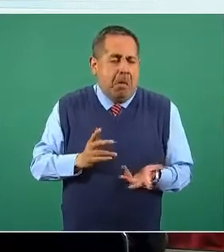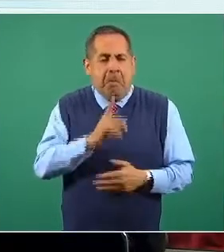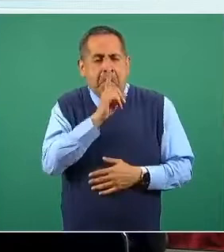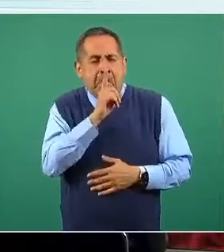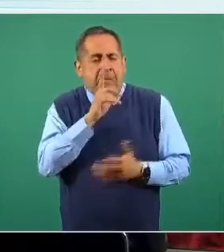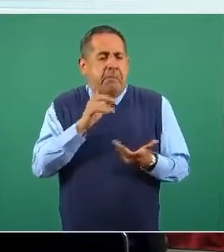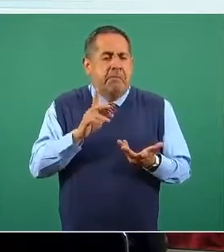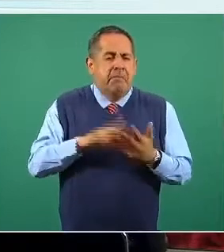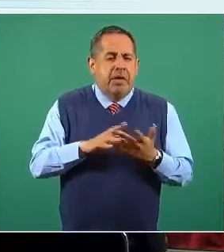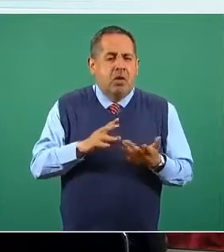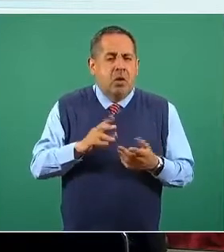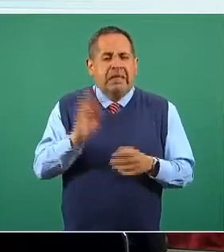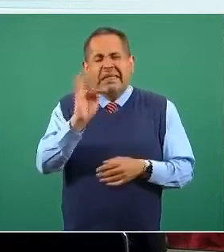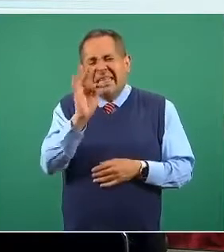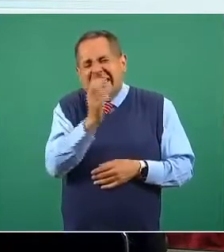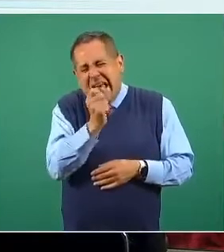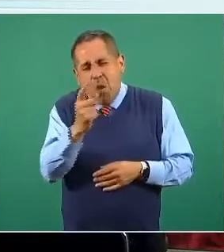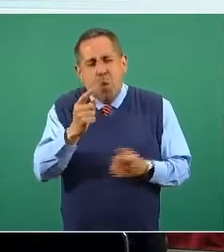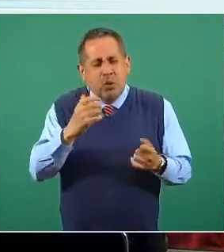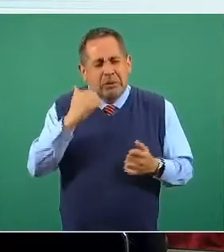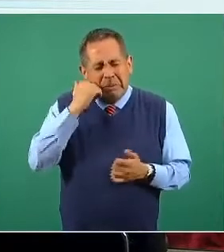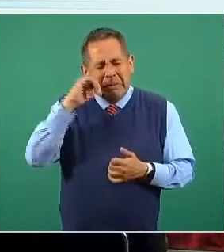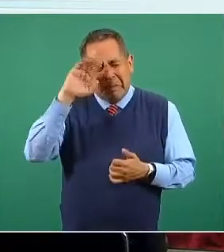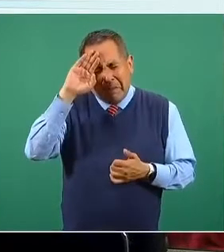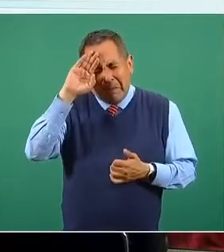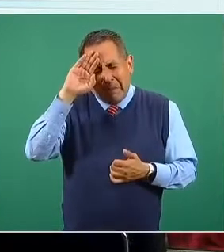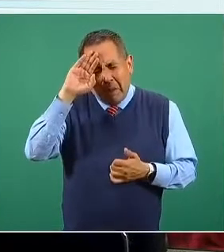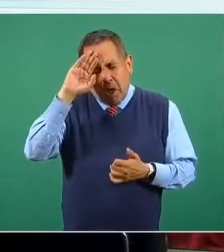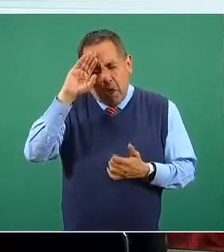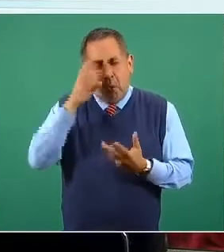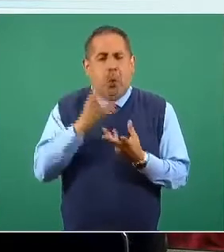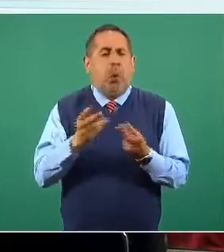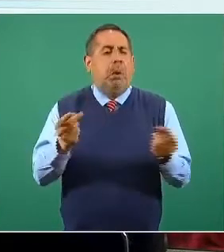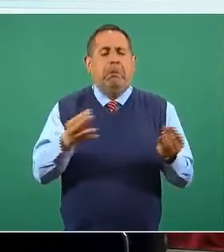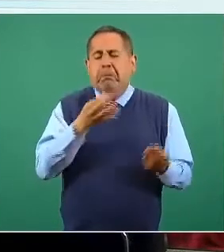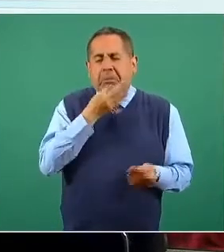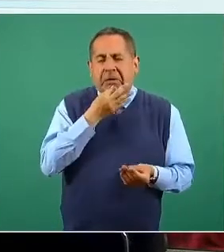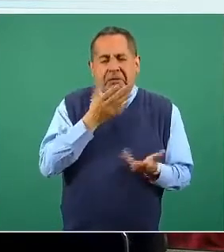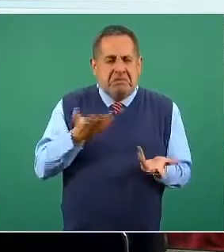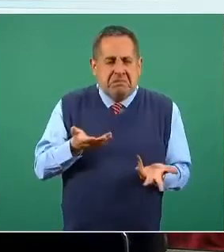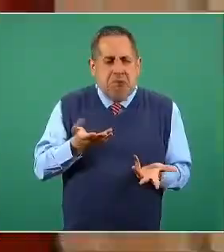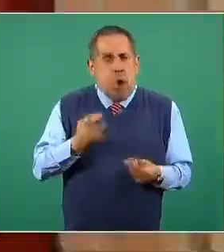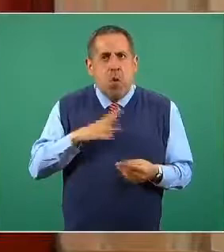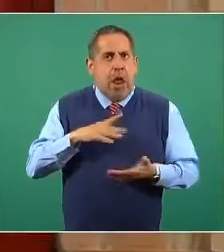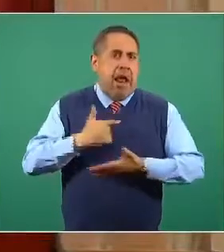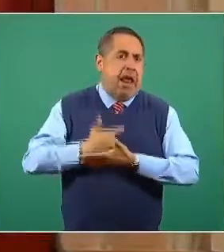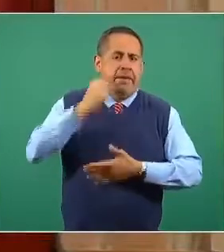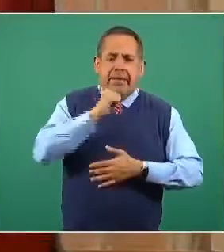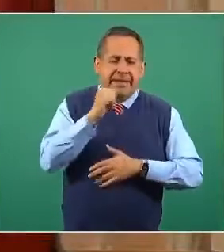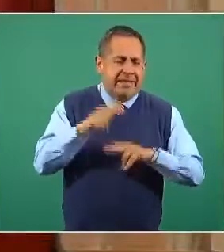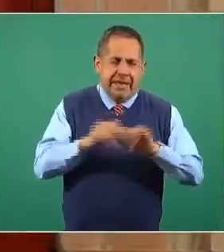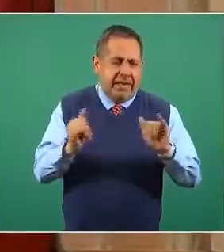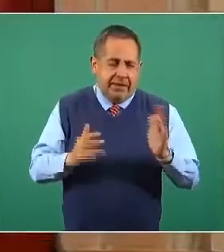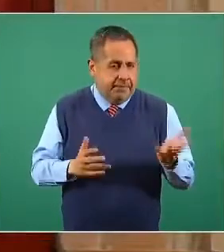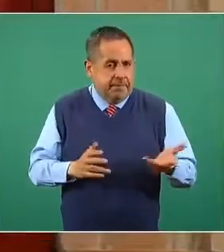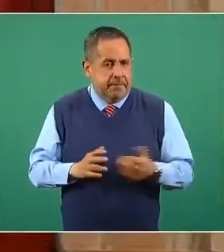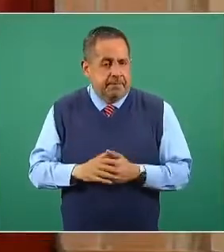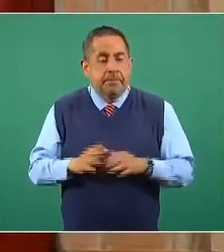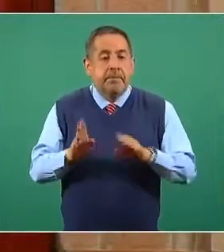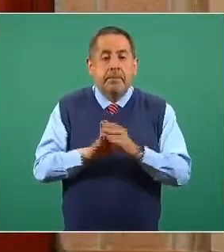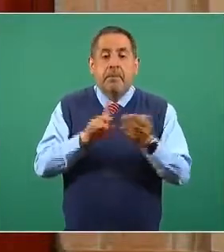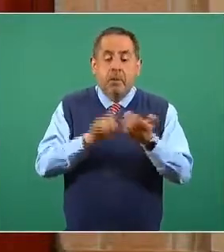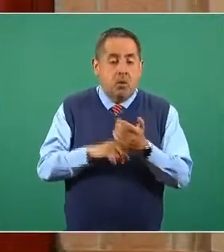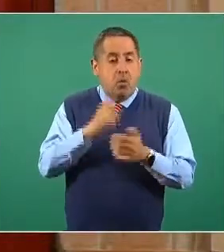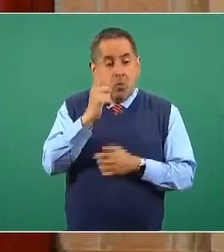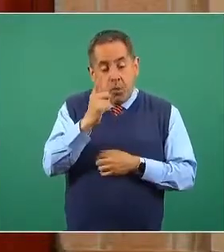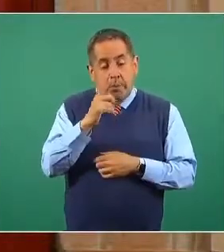una febrícula que se resuelve en las siguientes horas y que entonces por lo mismo no causan mayor afectación. El principal síntoma